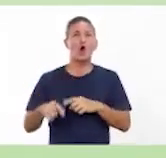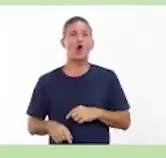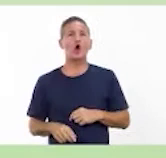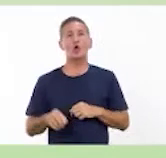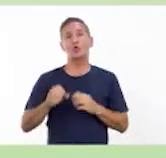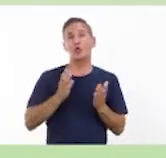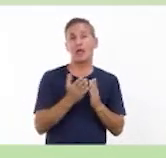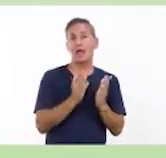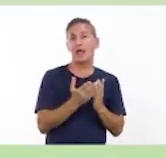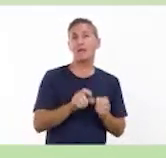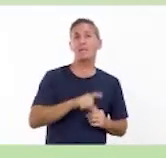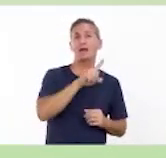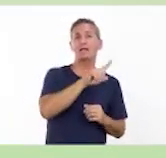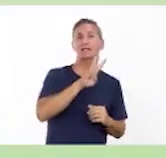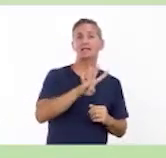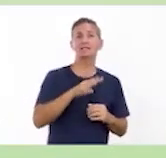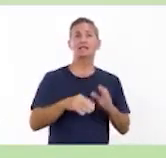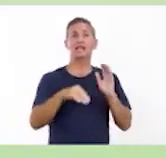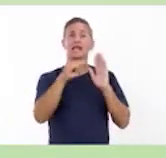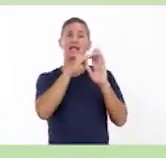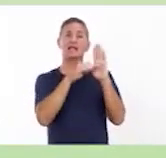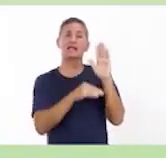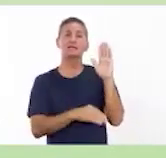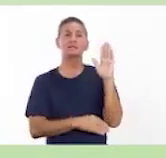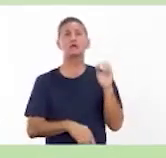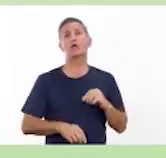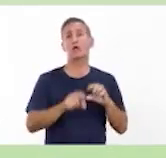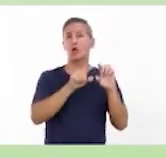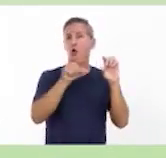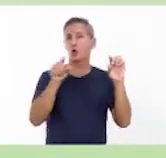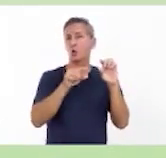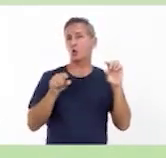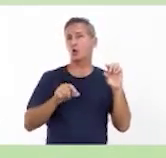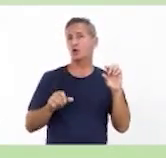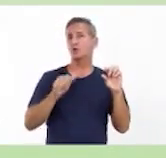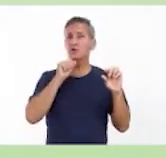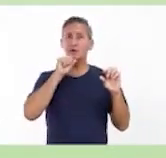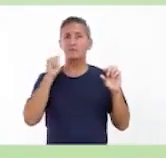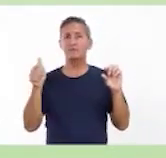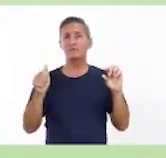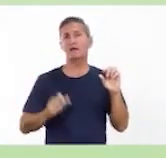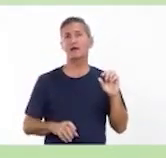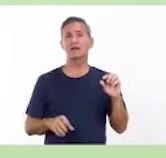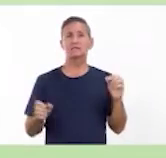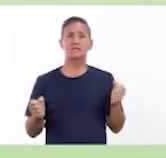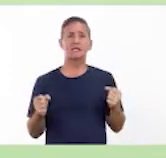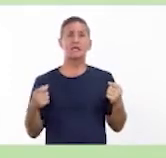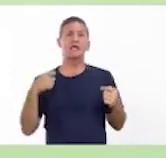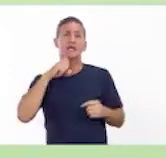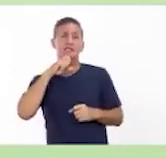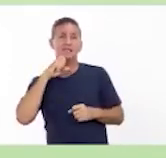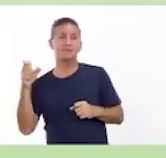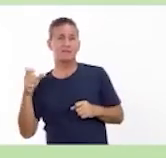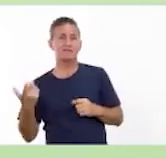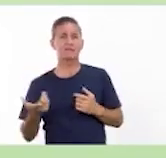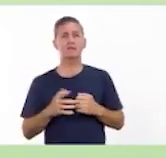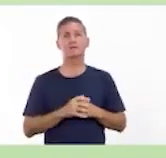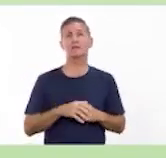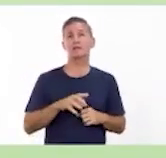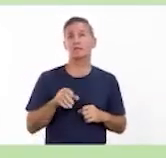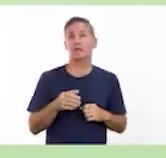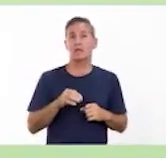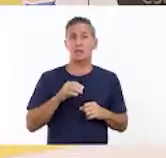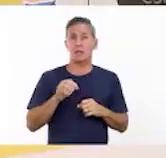página 14, interpretarlos y clasificarlos en oraciones simples, compuestas y por la intención del hablante.